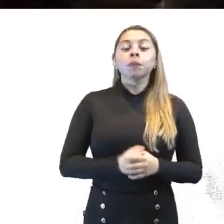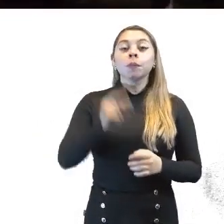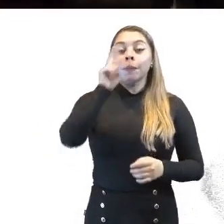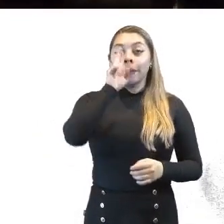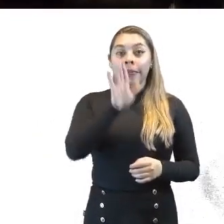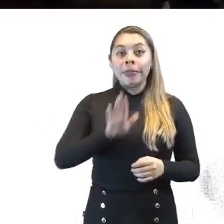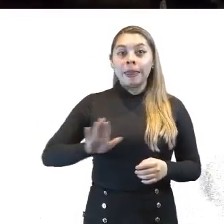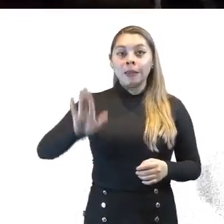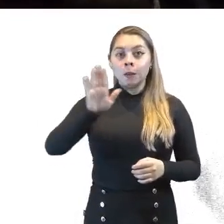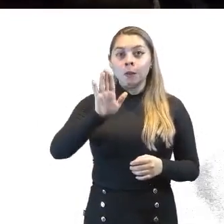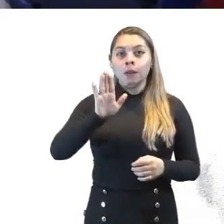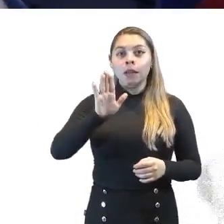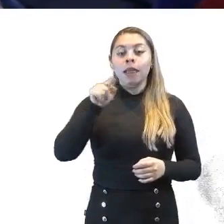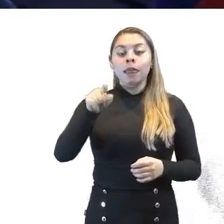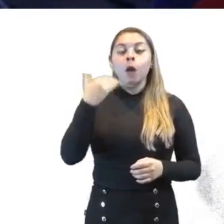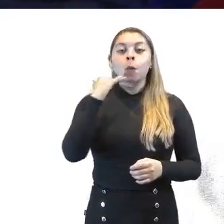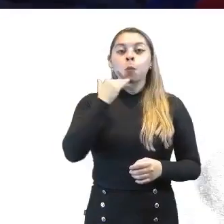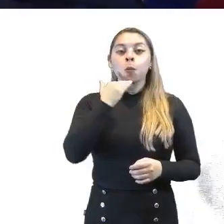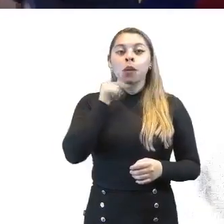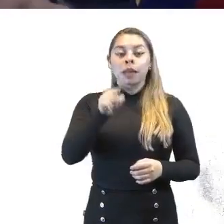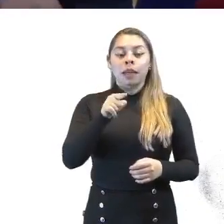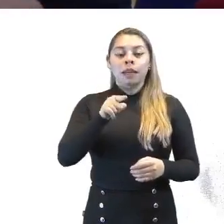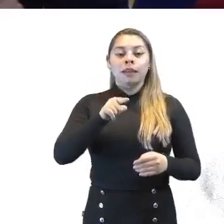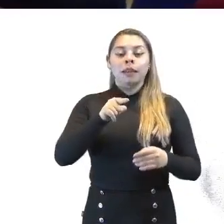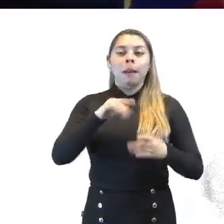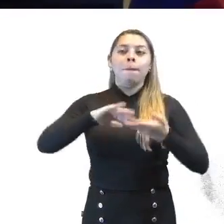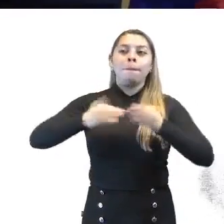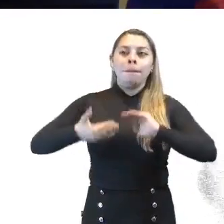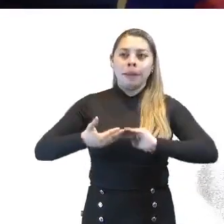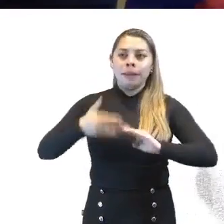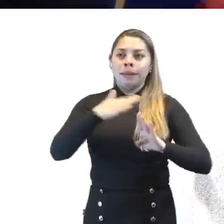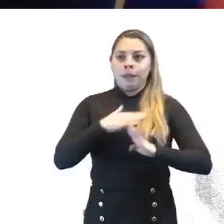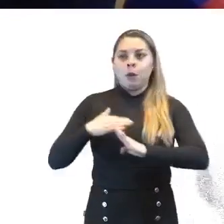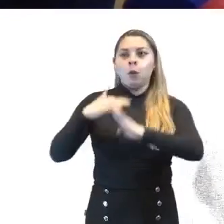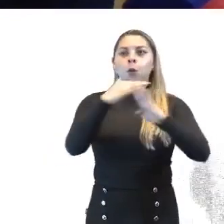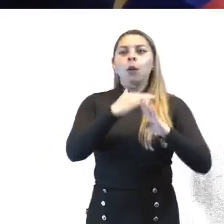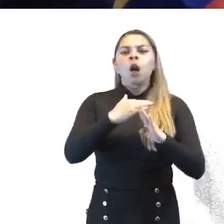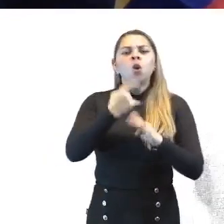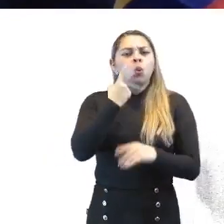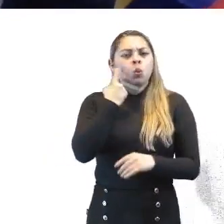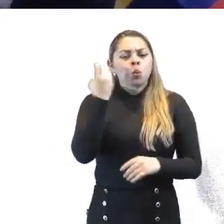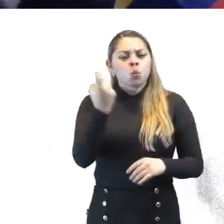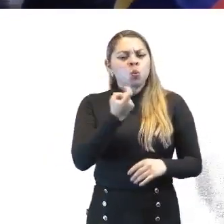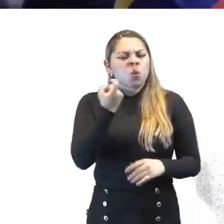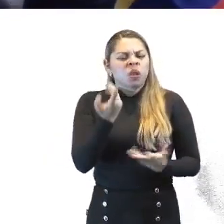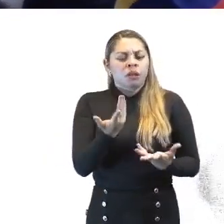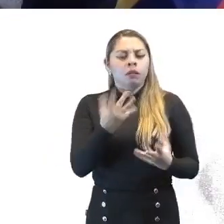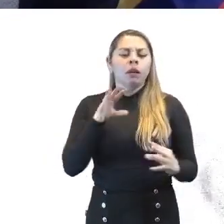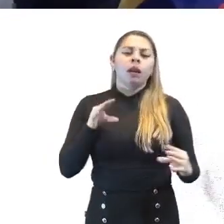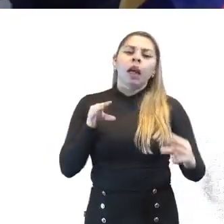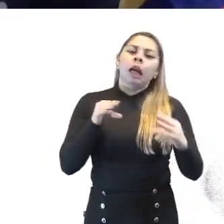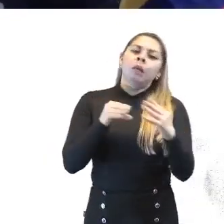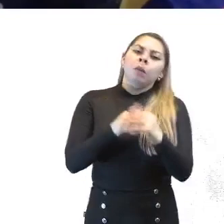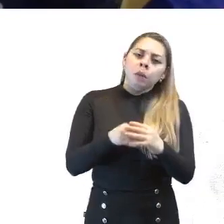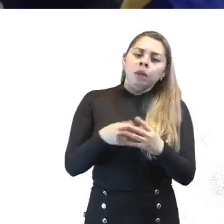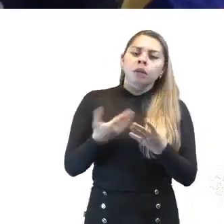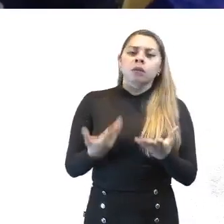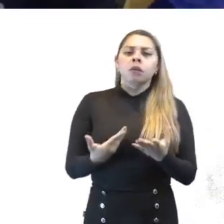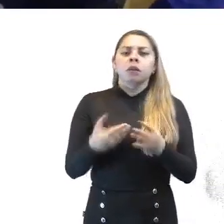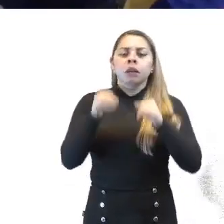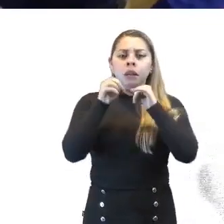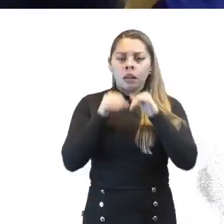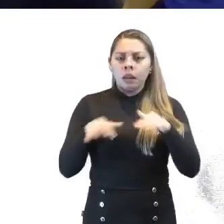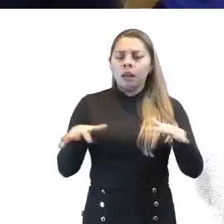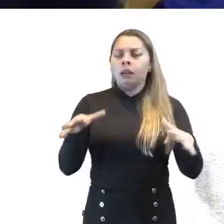Nacional de Mujeres, Paz y Seguridad, que busca la implementación de la